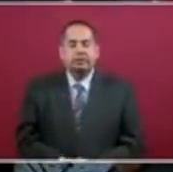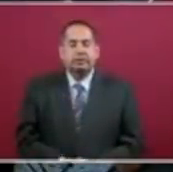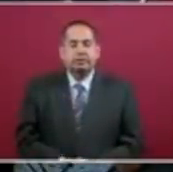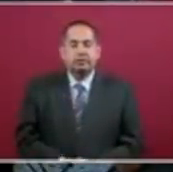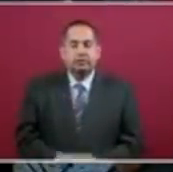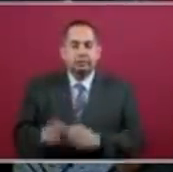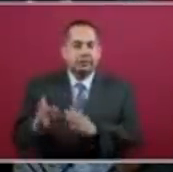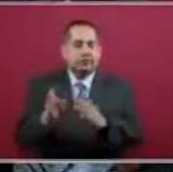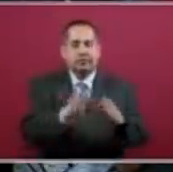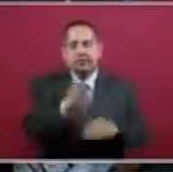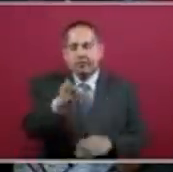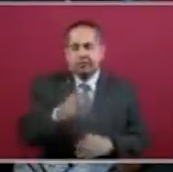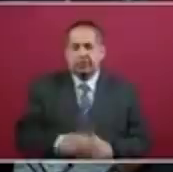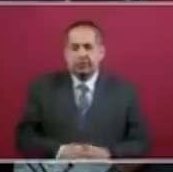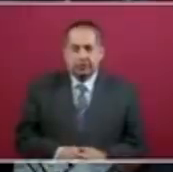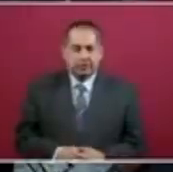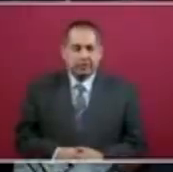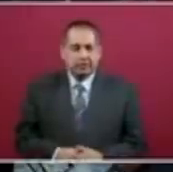Vamos así.